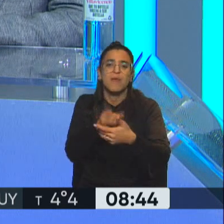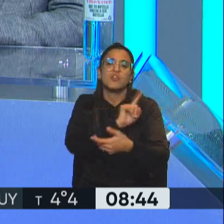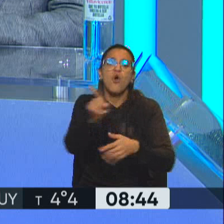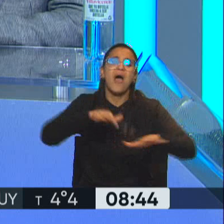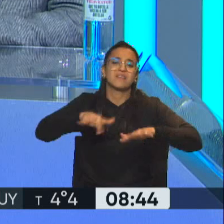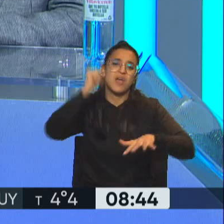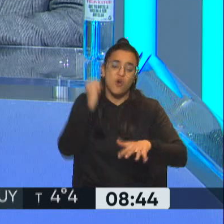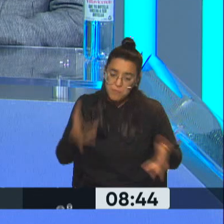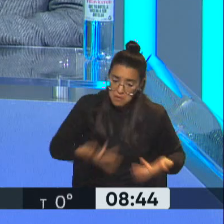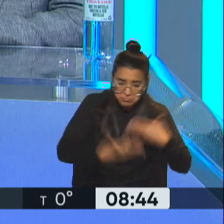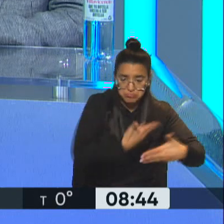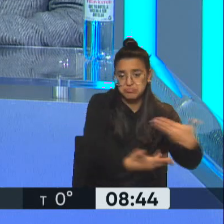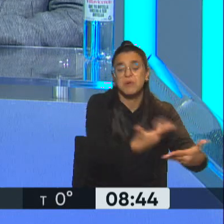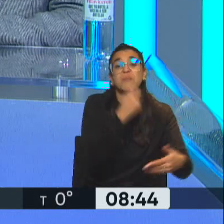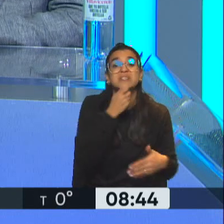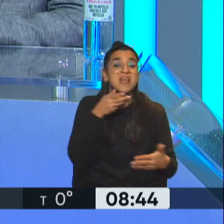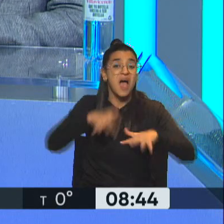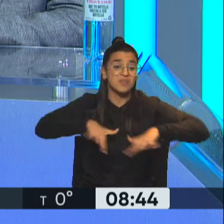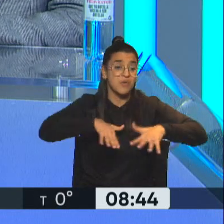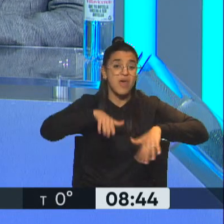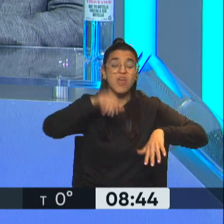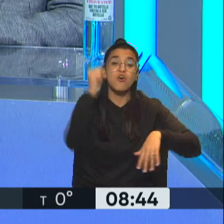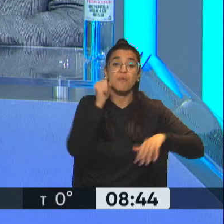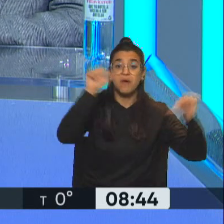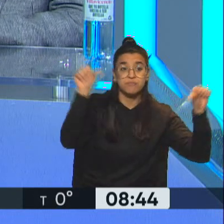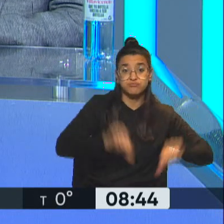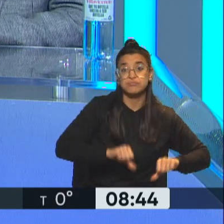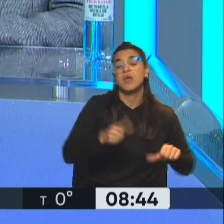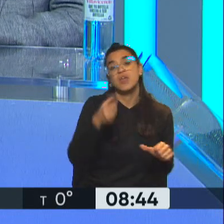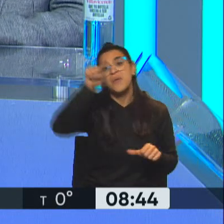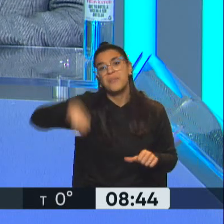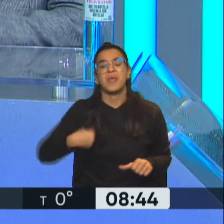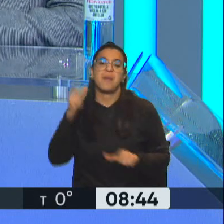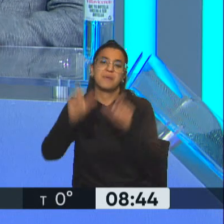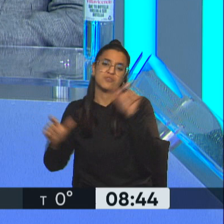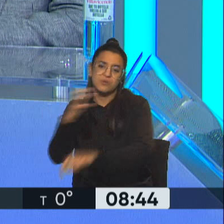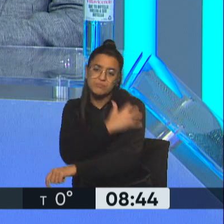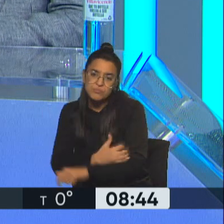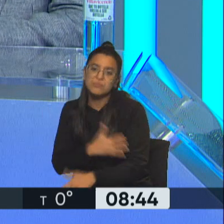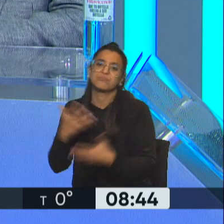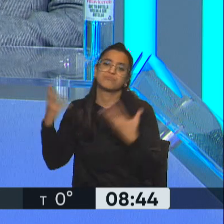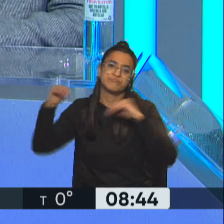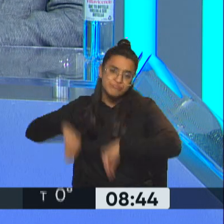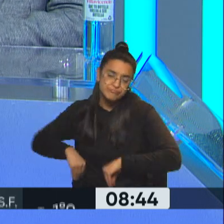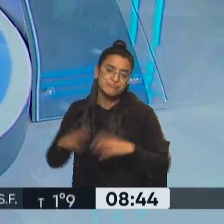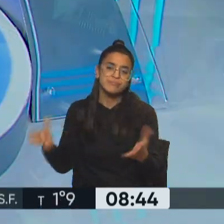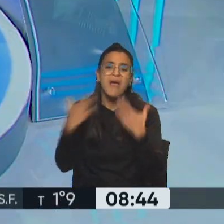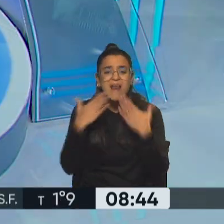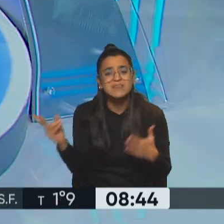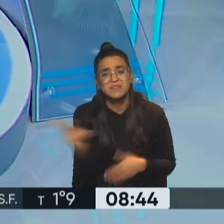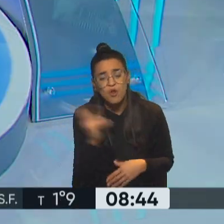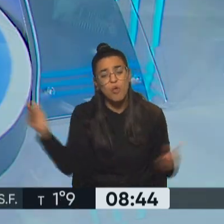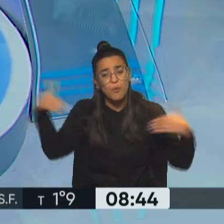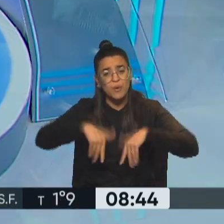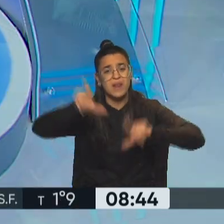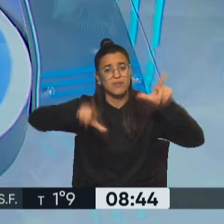actividad económica, porque a menor actividad económica hay más pobreza y la gente sufre más. Antonio, Daniel, gracias por estos minutos, por acercarse